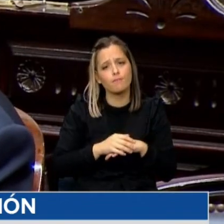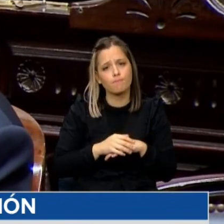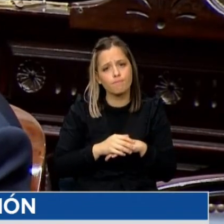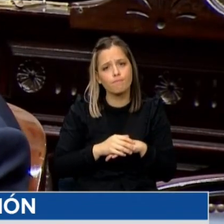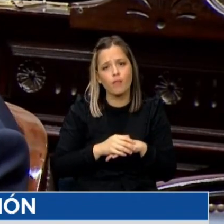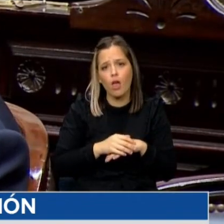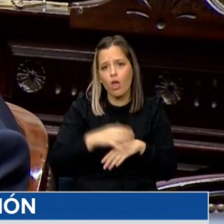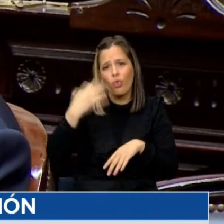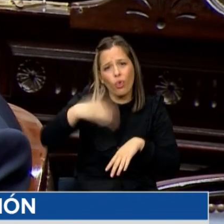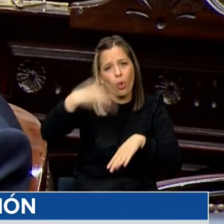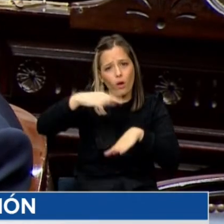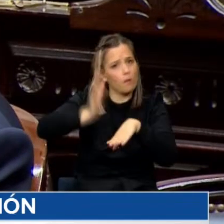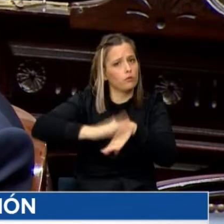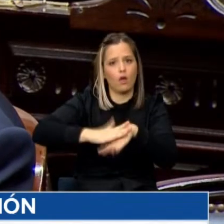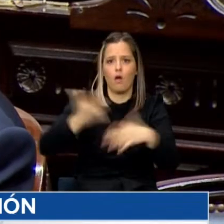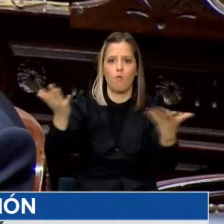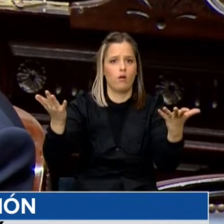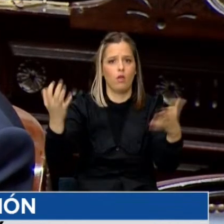se tienen que hacer cargo.